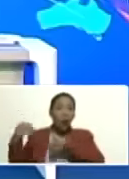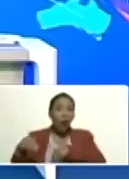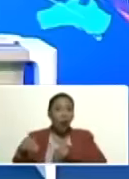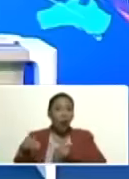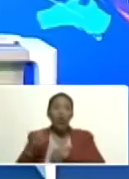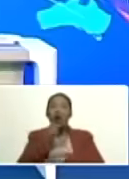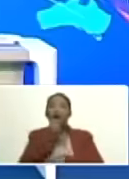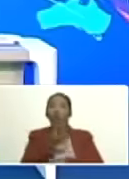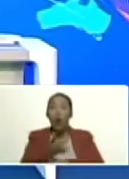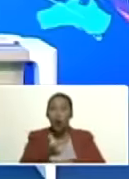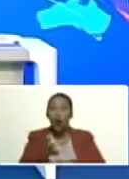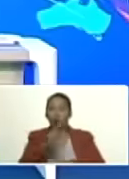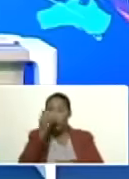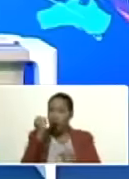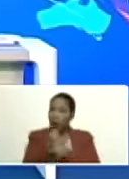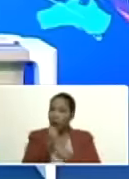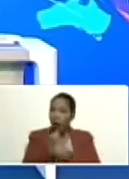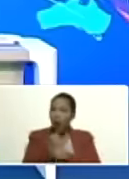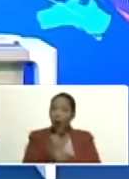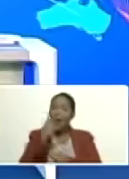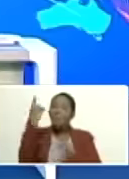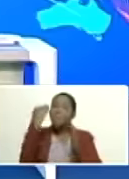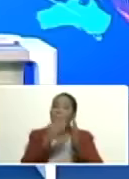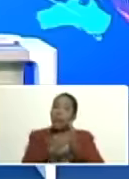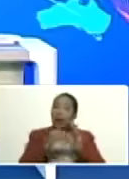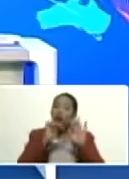tuvo tres representantes entre